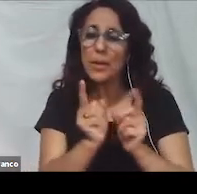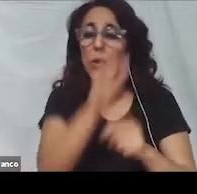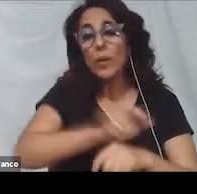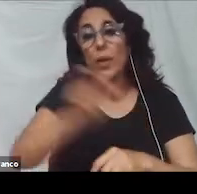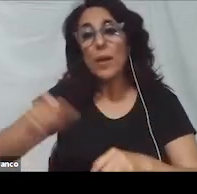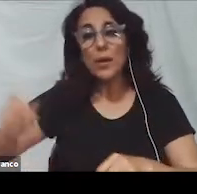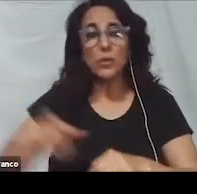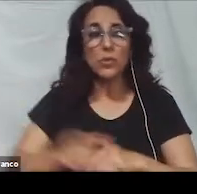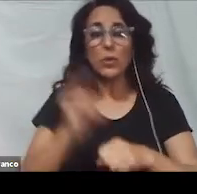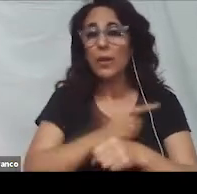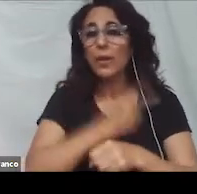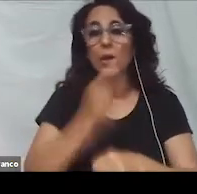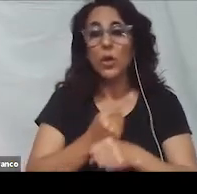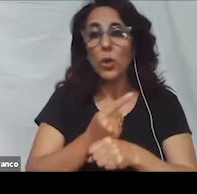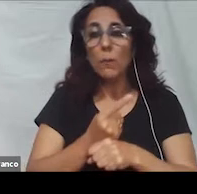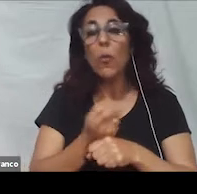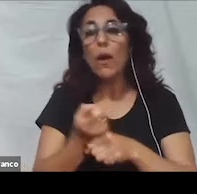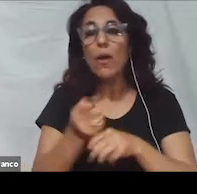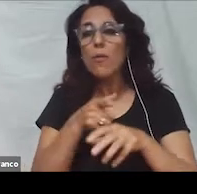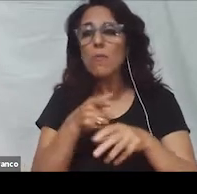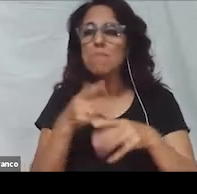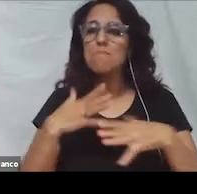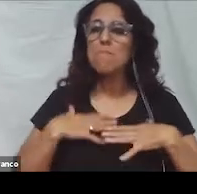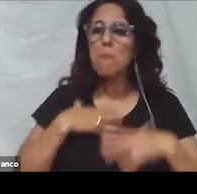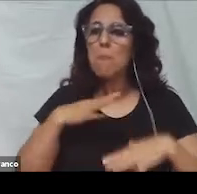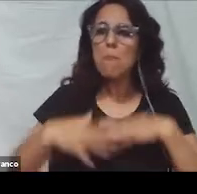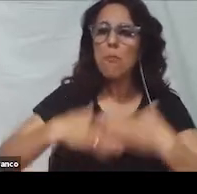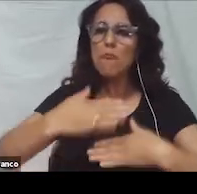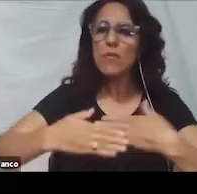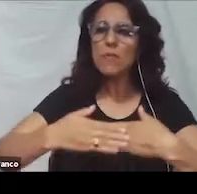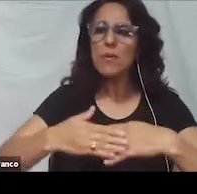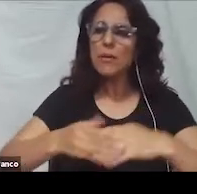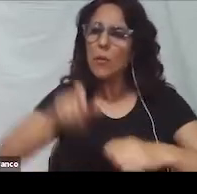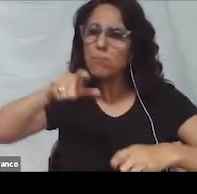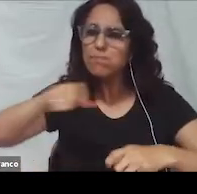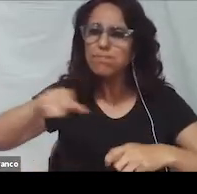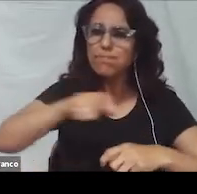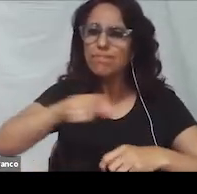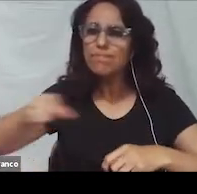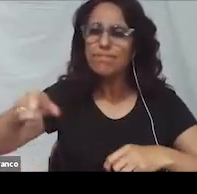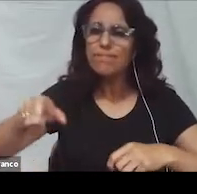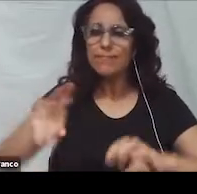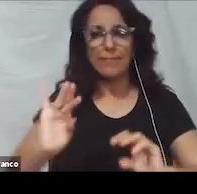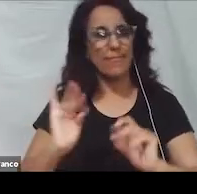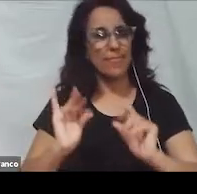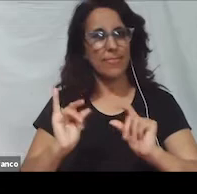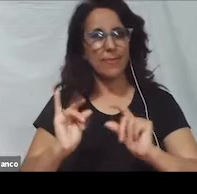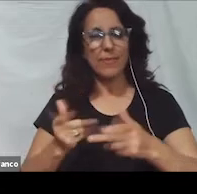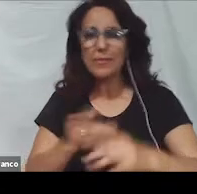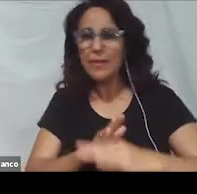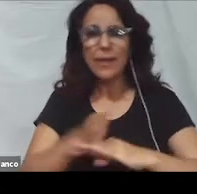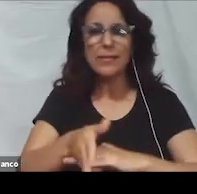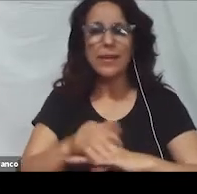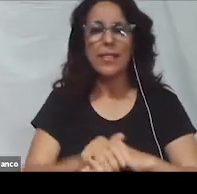una persona que no puede hacer, digamos, un movimiento muy preciso, se va a ver dificultada. O mismo si